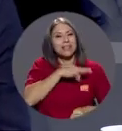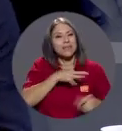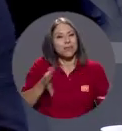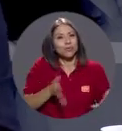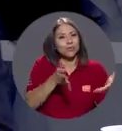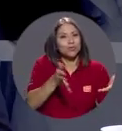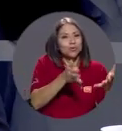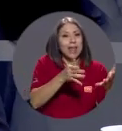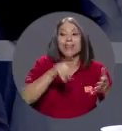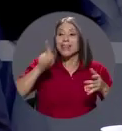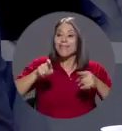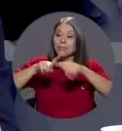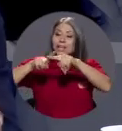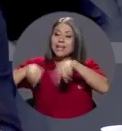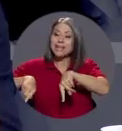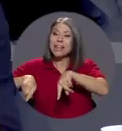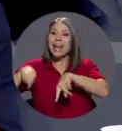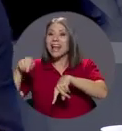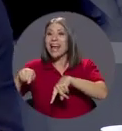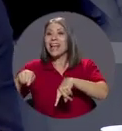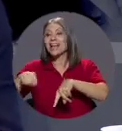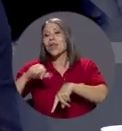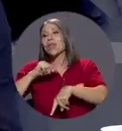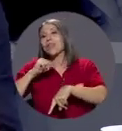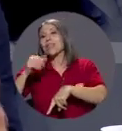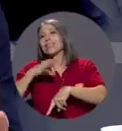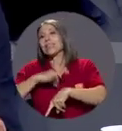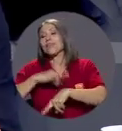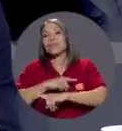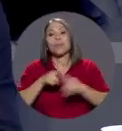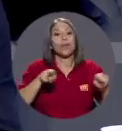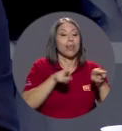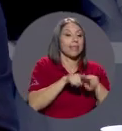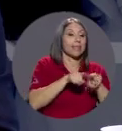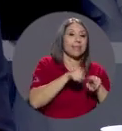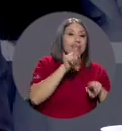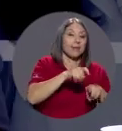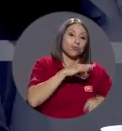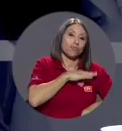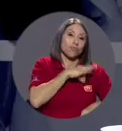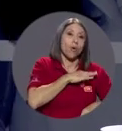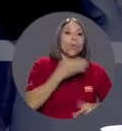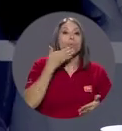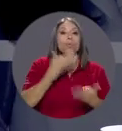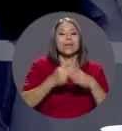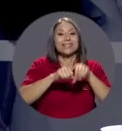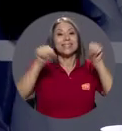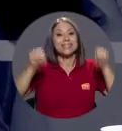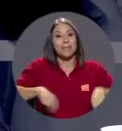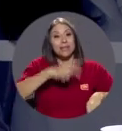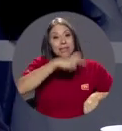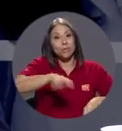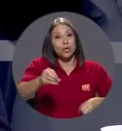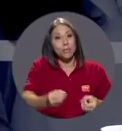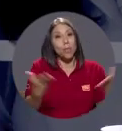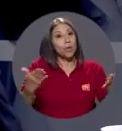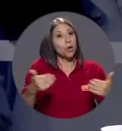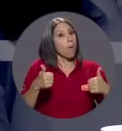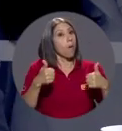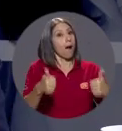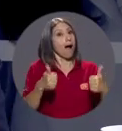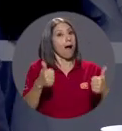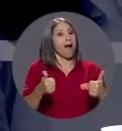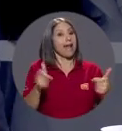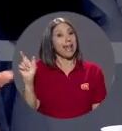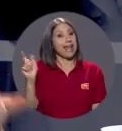también. Podemos trabajar los desincentivos, pero tenemos que trabajar los incentivos. ¿Cuál es el incentivo? Un buen sistema de transporte público es el mejor incentivo. Que me